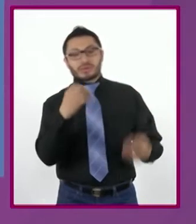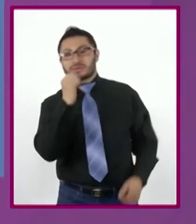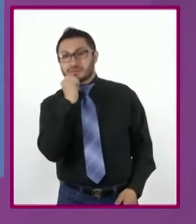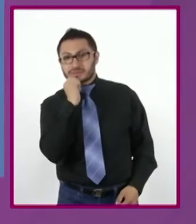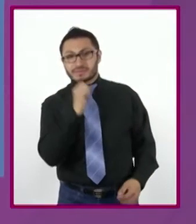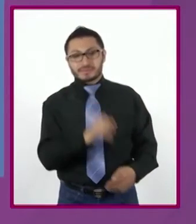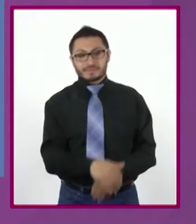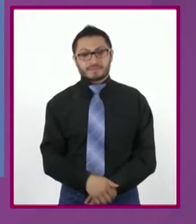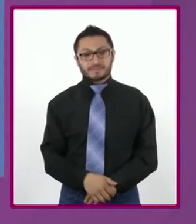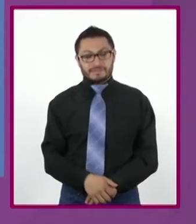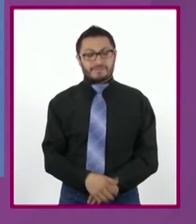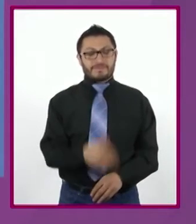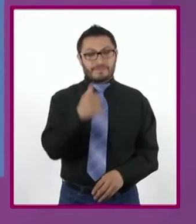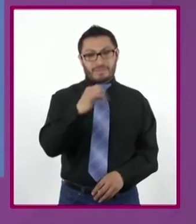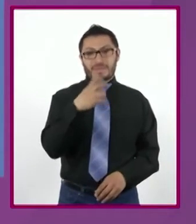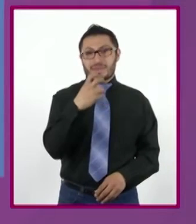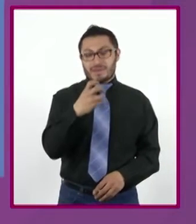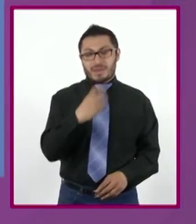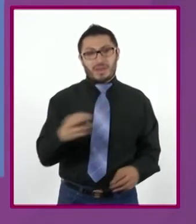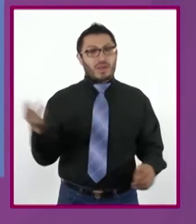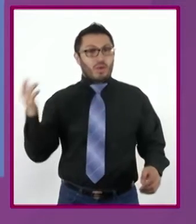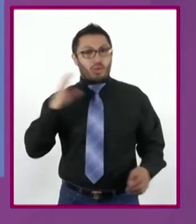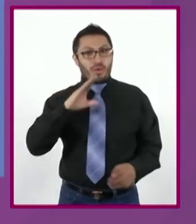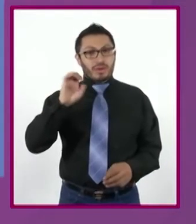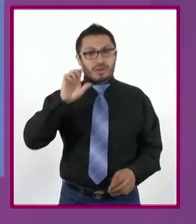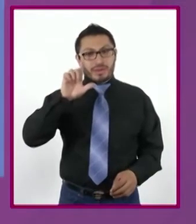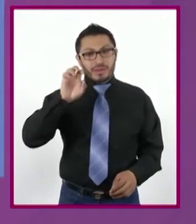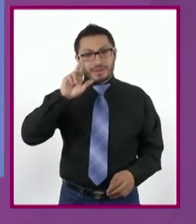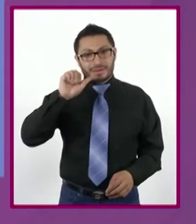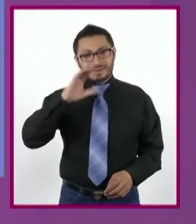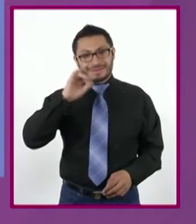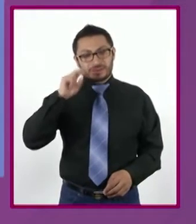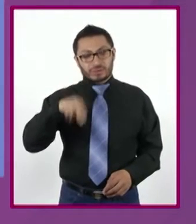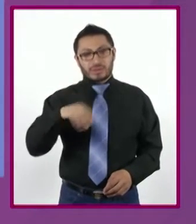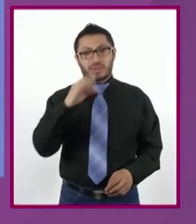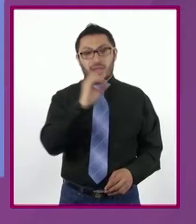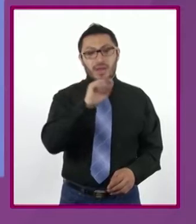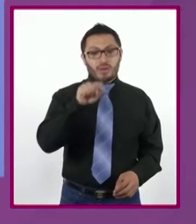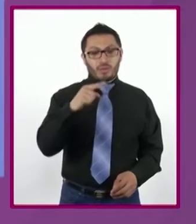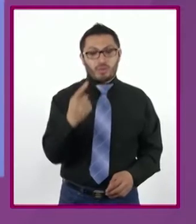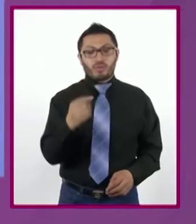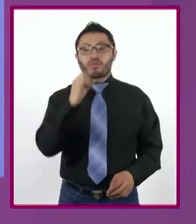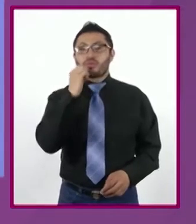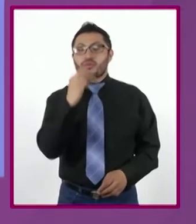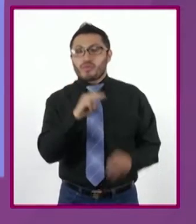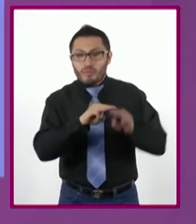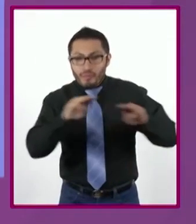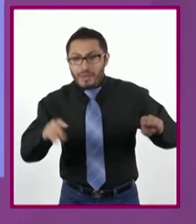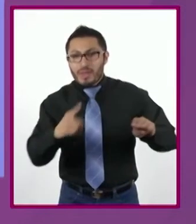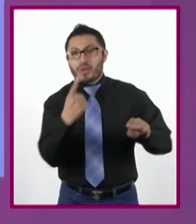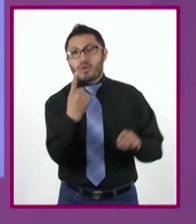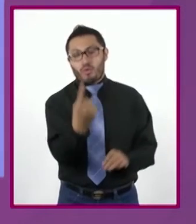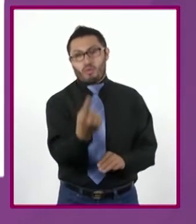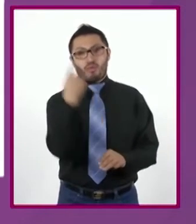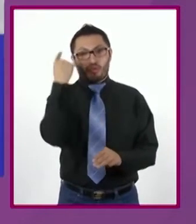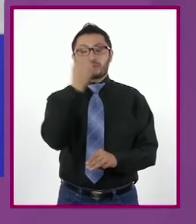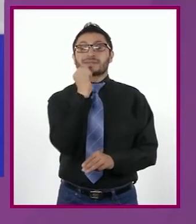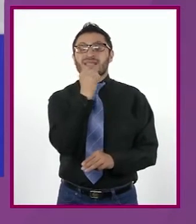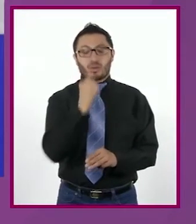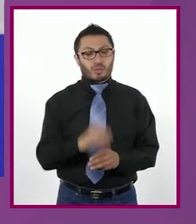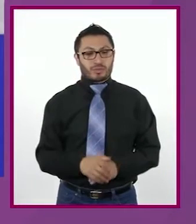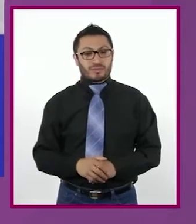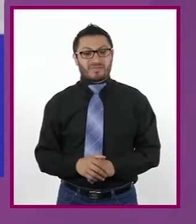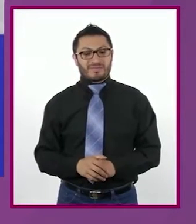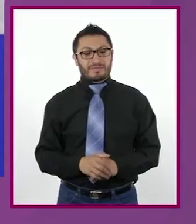segundos. Así se obtiene una aceleración de 0.1 metros por segundo al cuadrado. Con base en